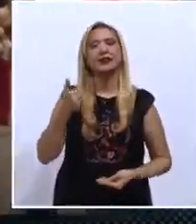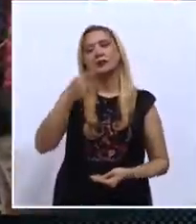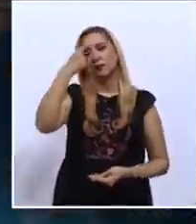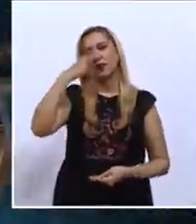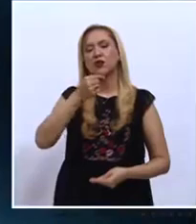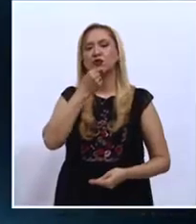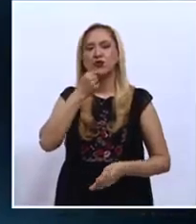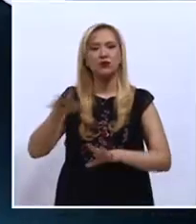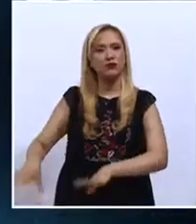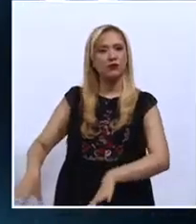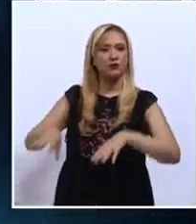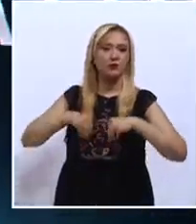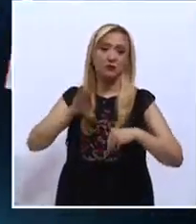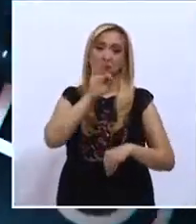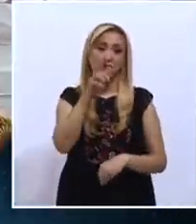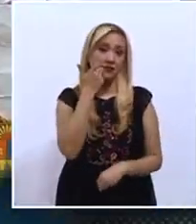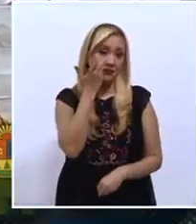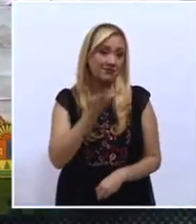adopción.